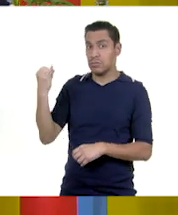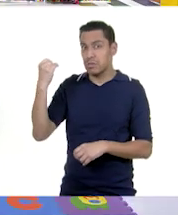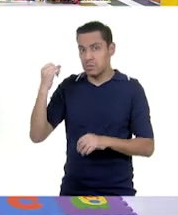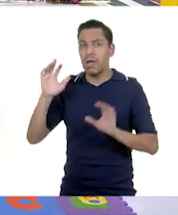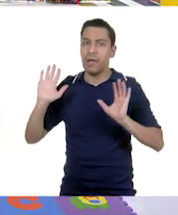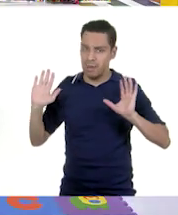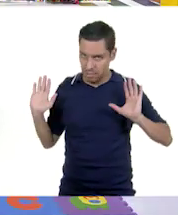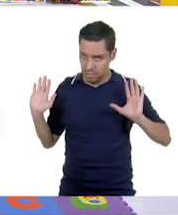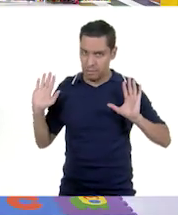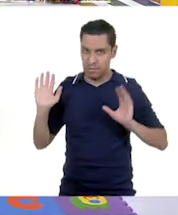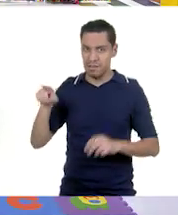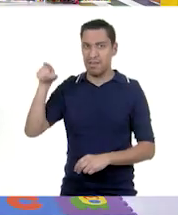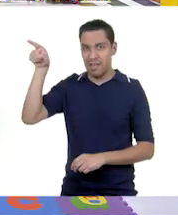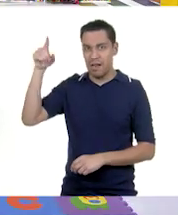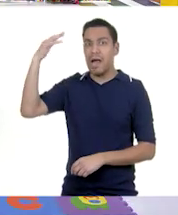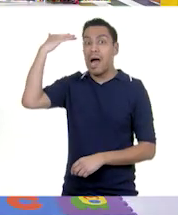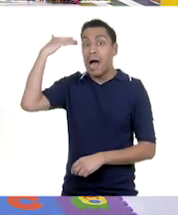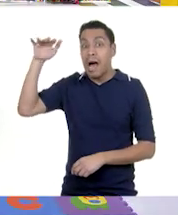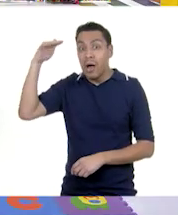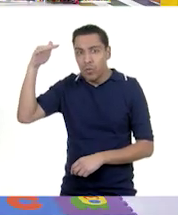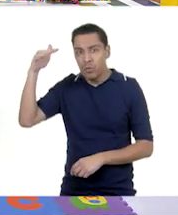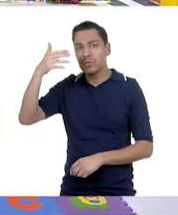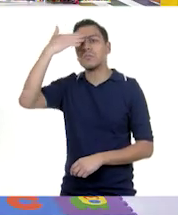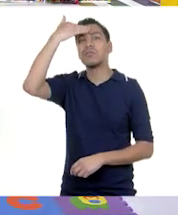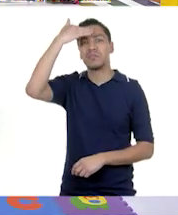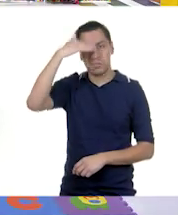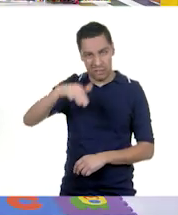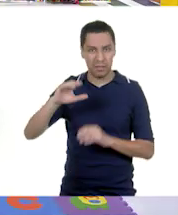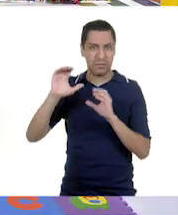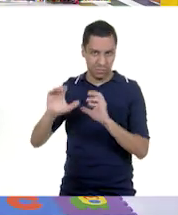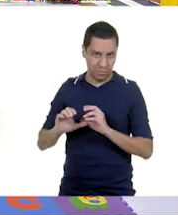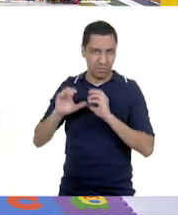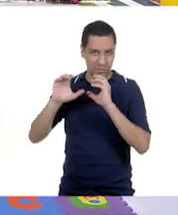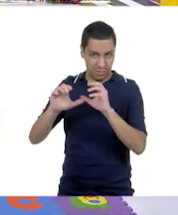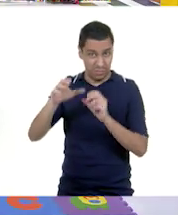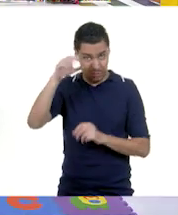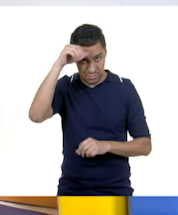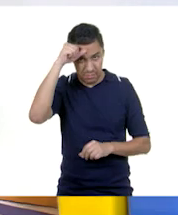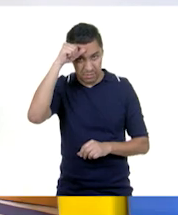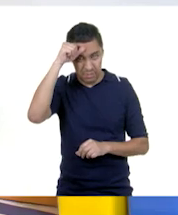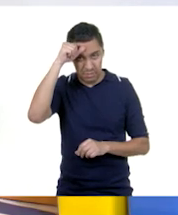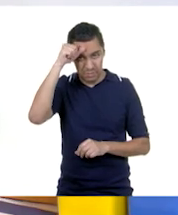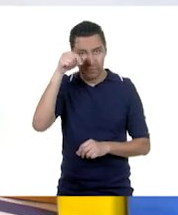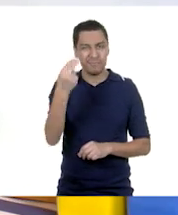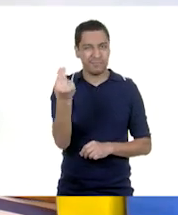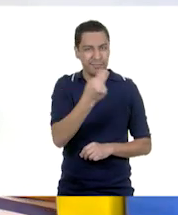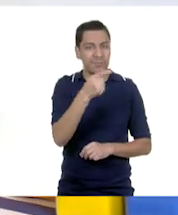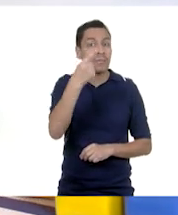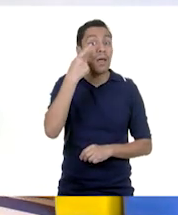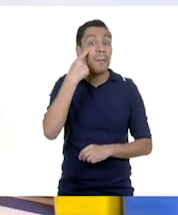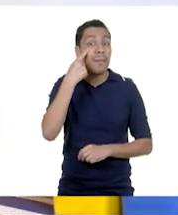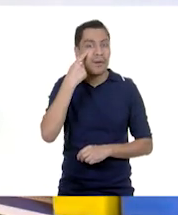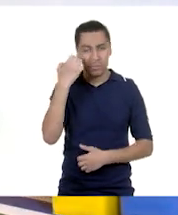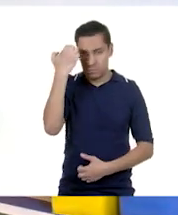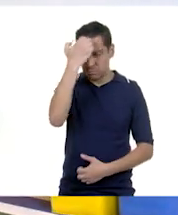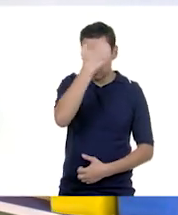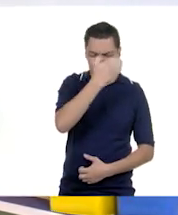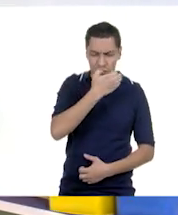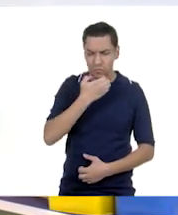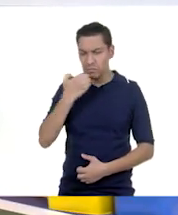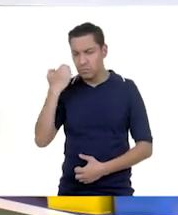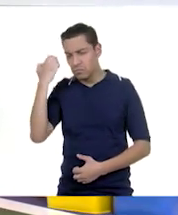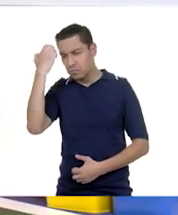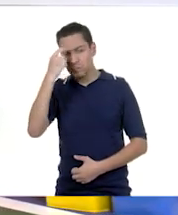rama con cuidado? ¿Cómo? Porque a veces no sabemos cómo podemos acercarnos. Claro, es por eso necesitamos observar. Exacto. Necesitamos estar